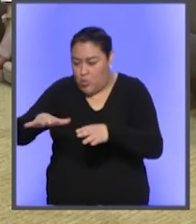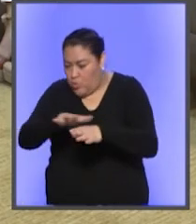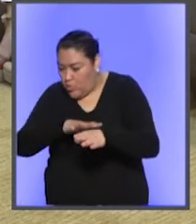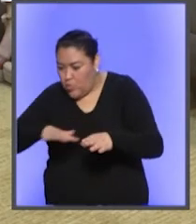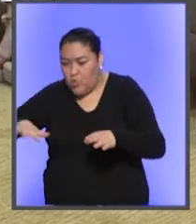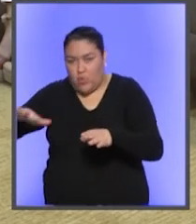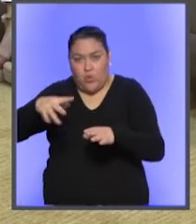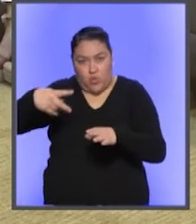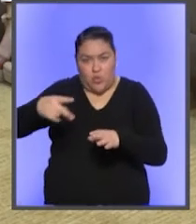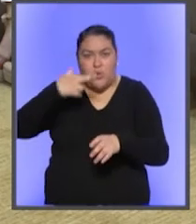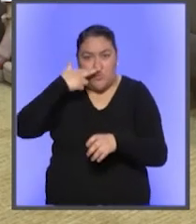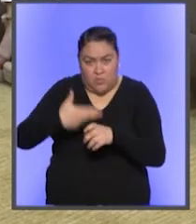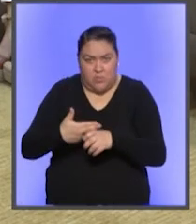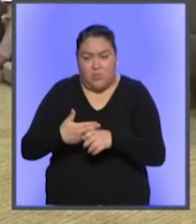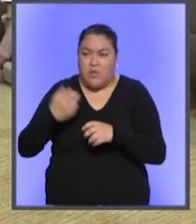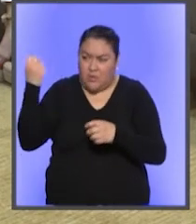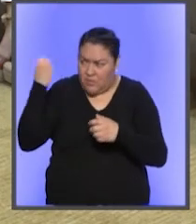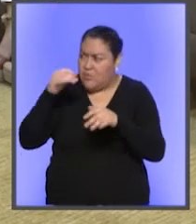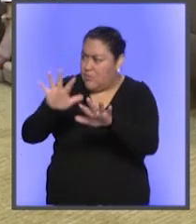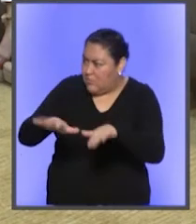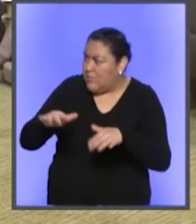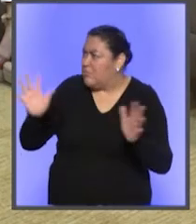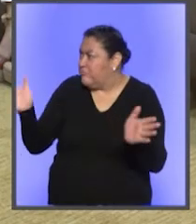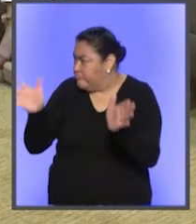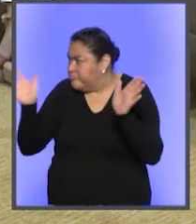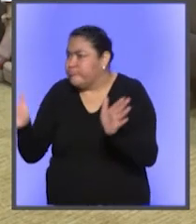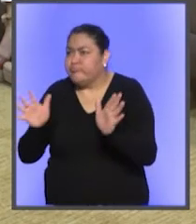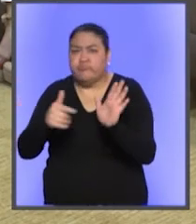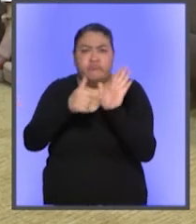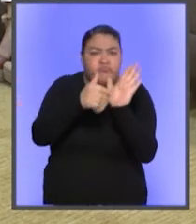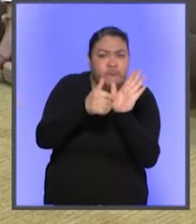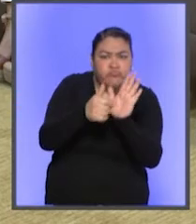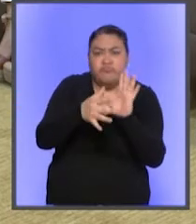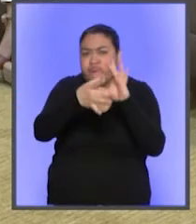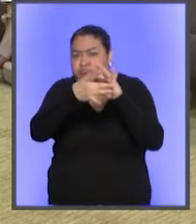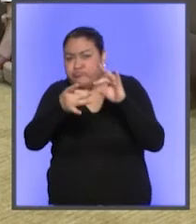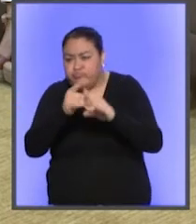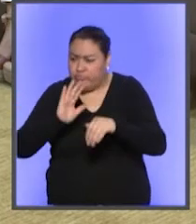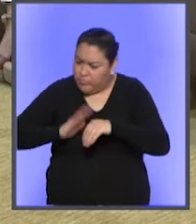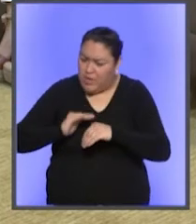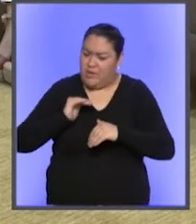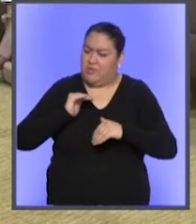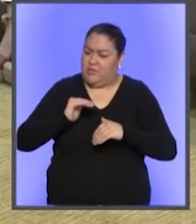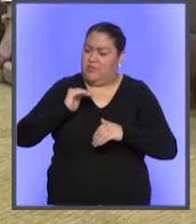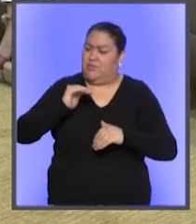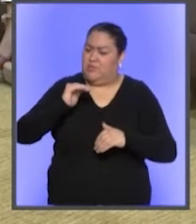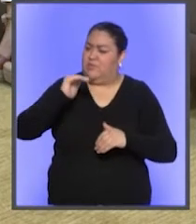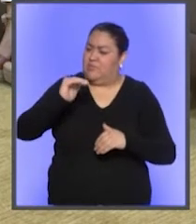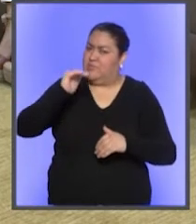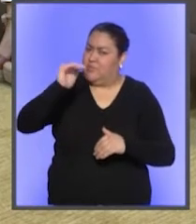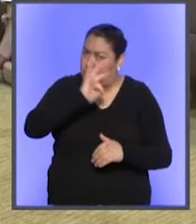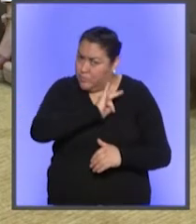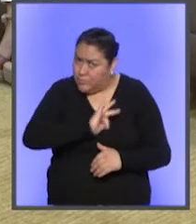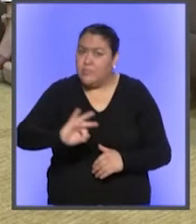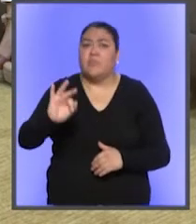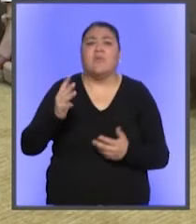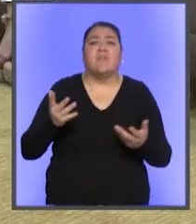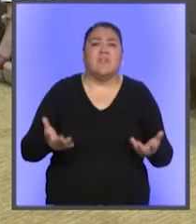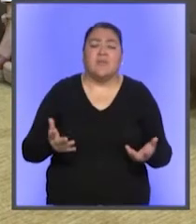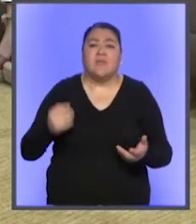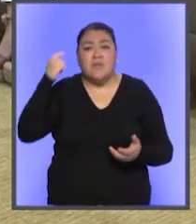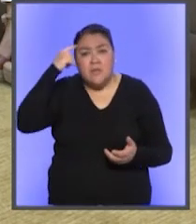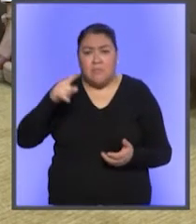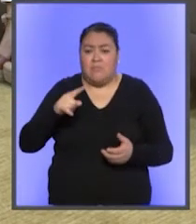de sus comisariados ejidales impulsan a las asambleas para mostrarles que se puede más que tienen más que hacer